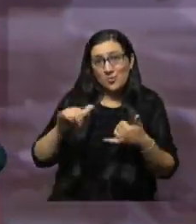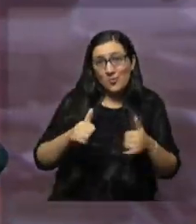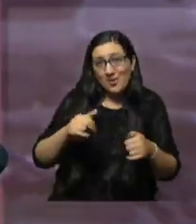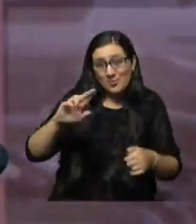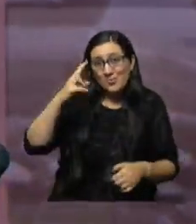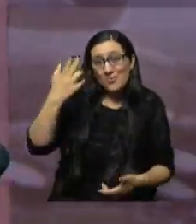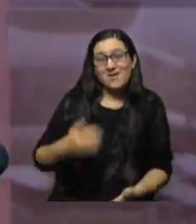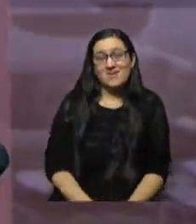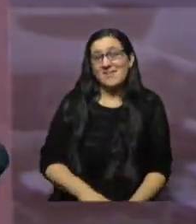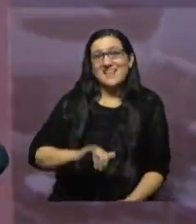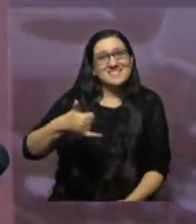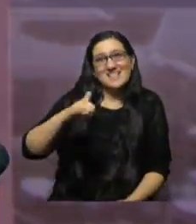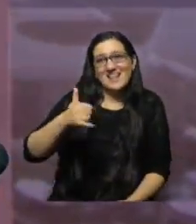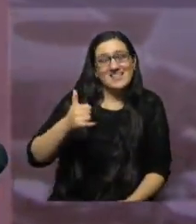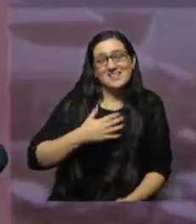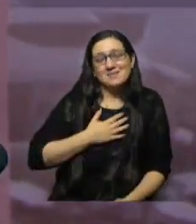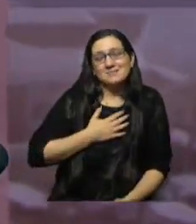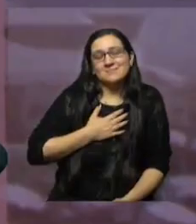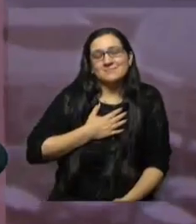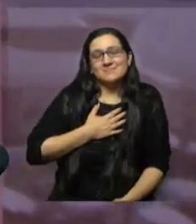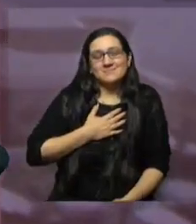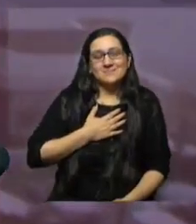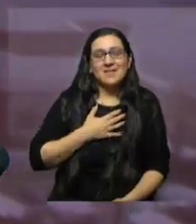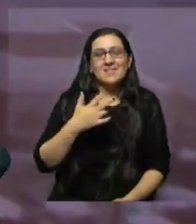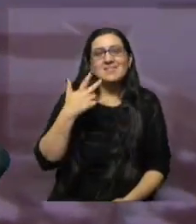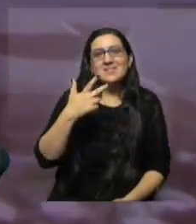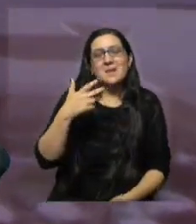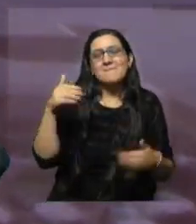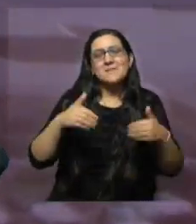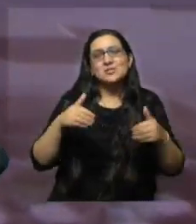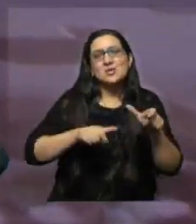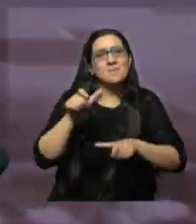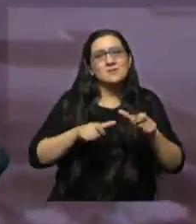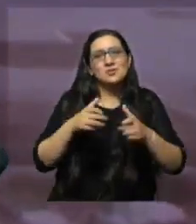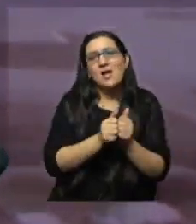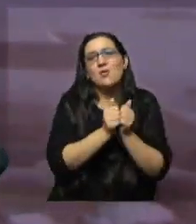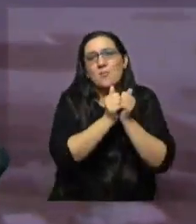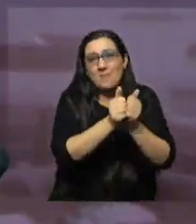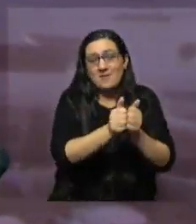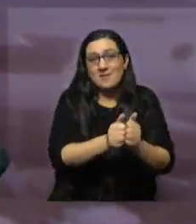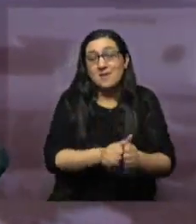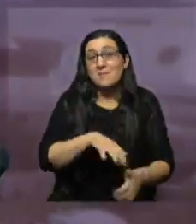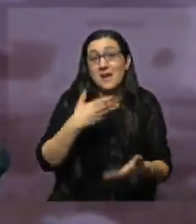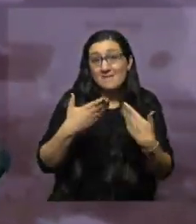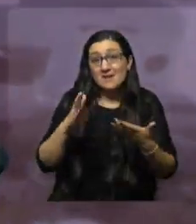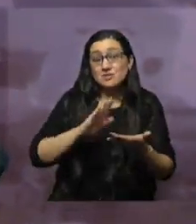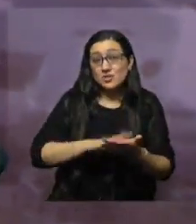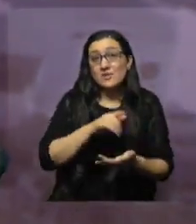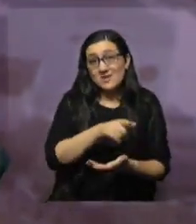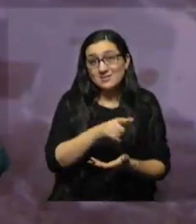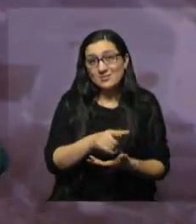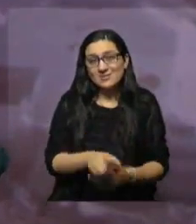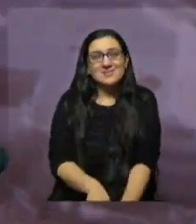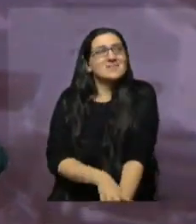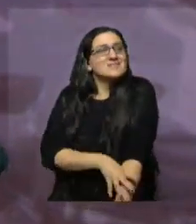dicho algunos, que realmente corren 3 millones. Para hablar un poco de esto que estamos viviendo y que lo estás viviendo en la piel, lo estábamos